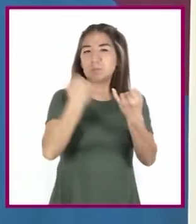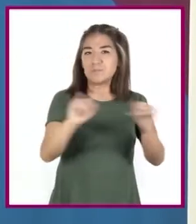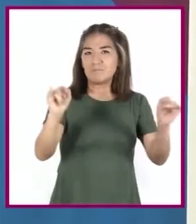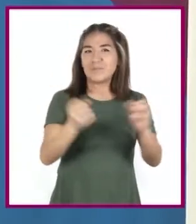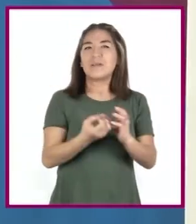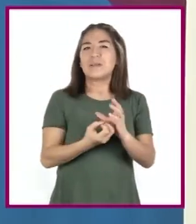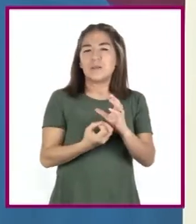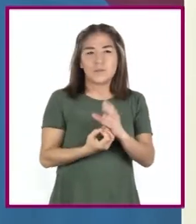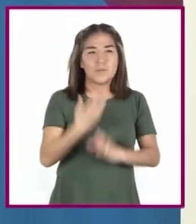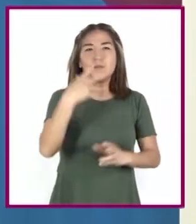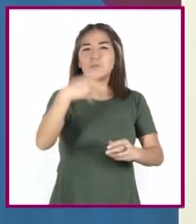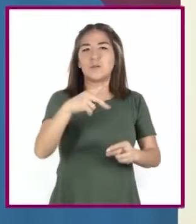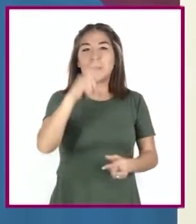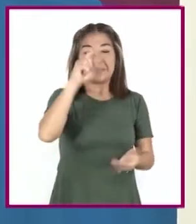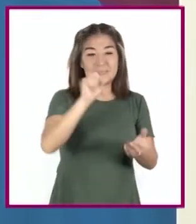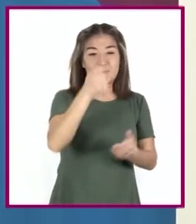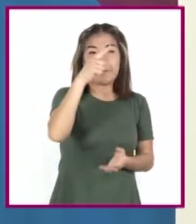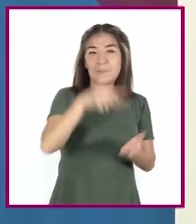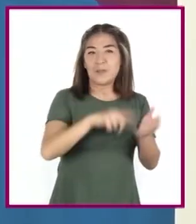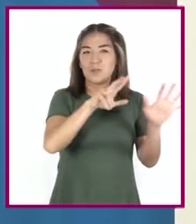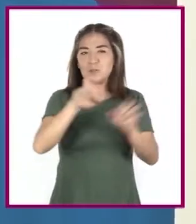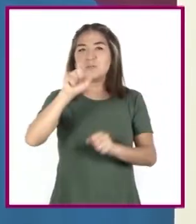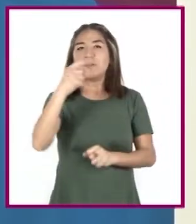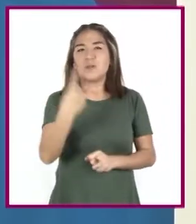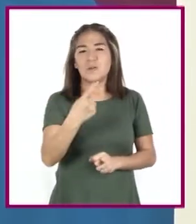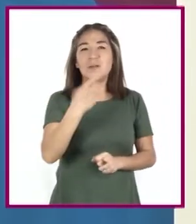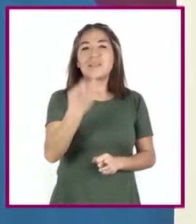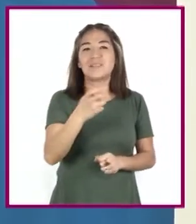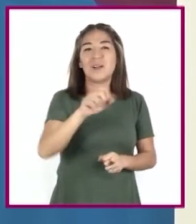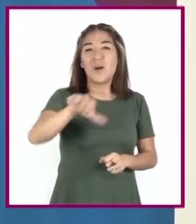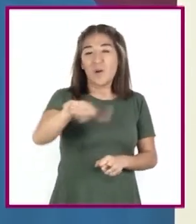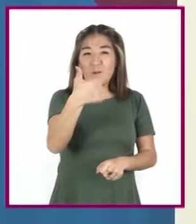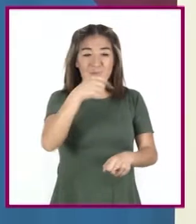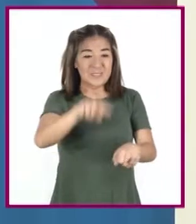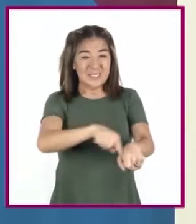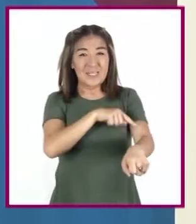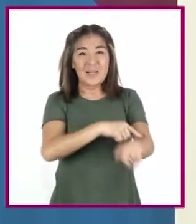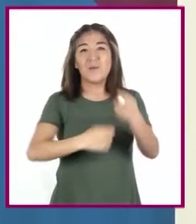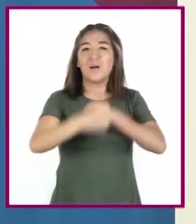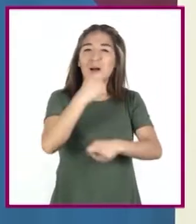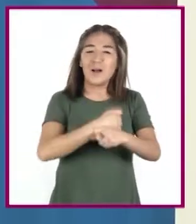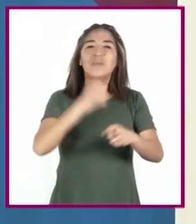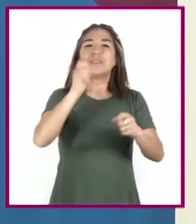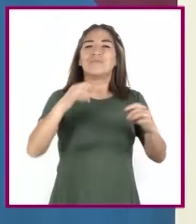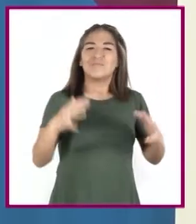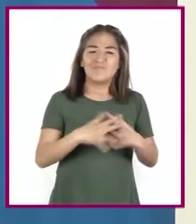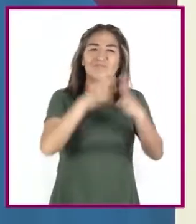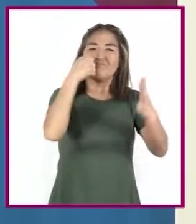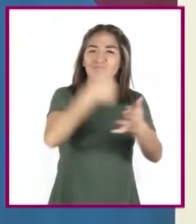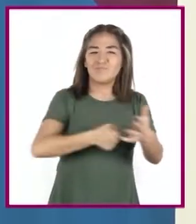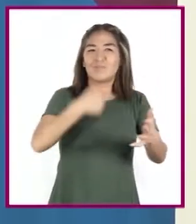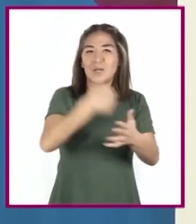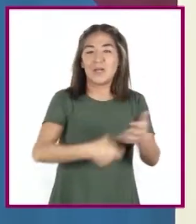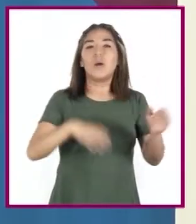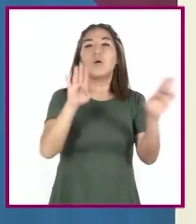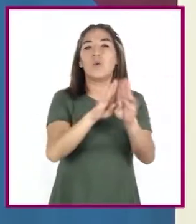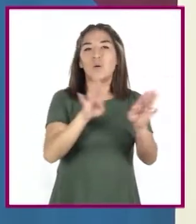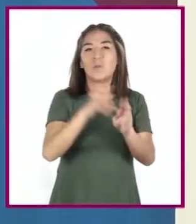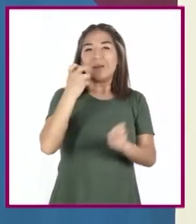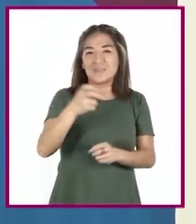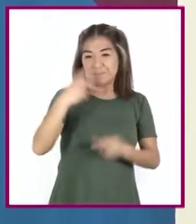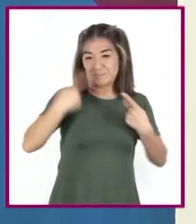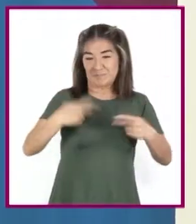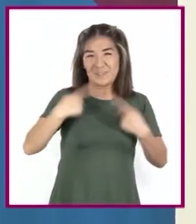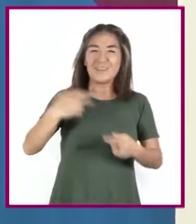en septiembre de 1821, tras 11 largos años de lucha. Los retos que tenían que enfrentar los mexicanos